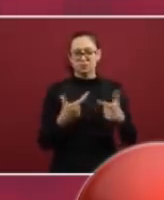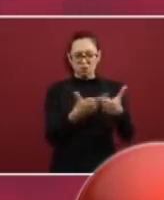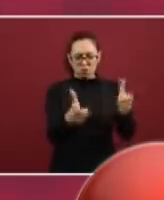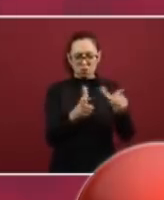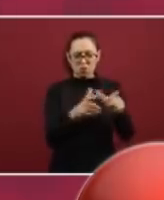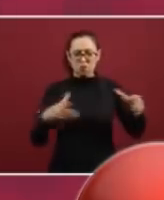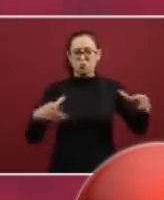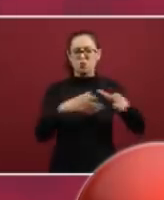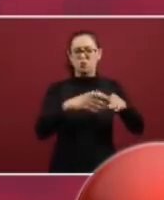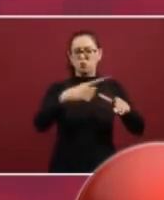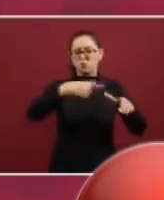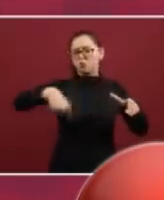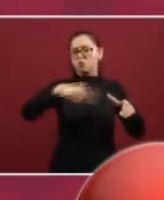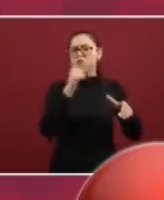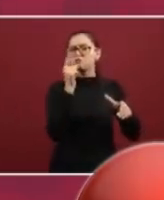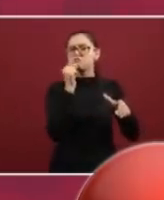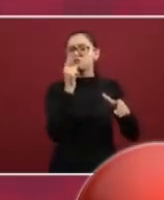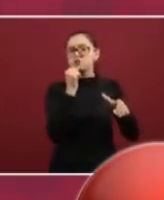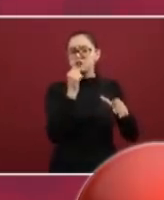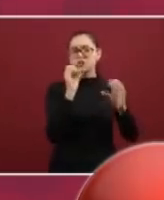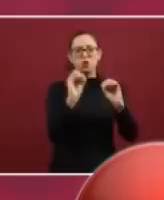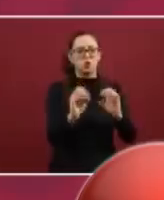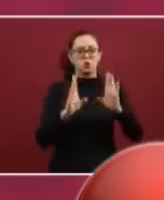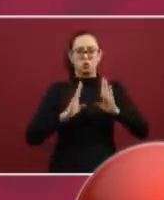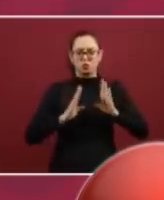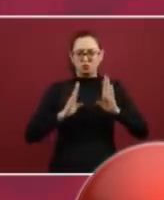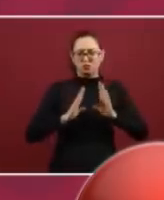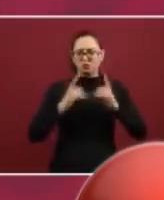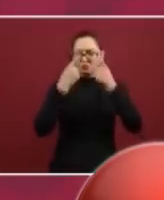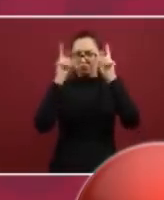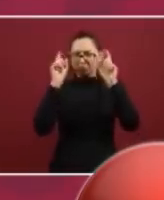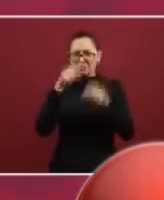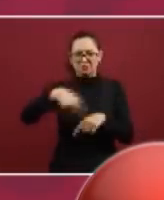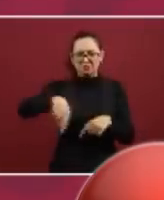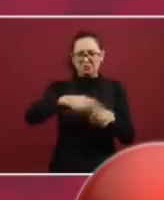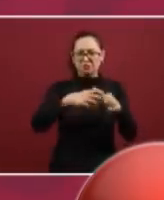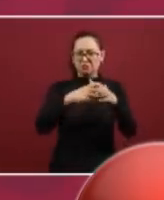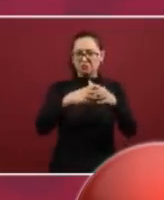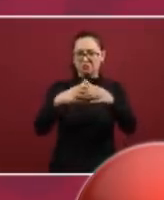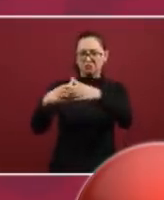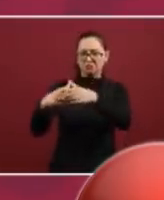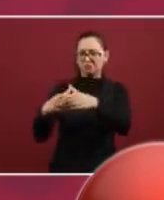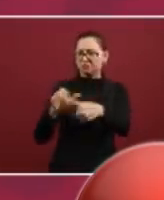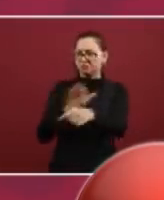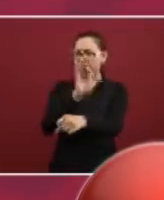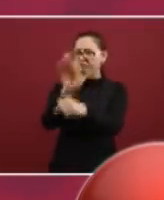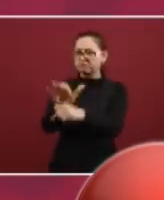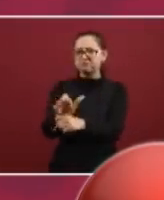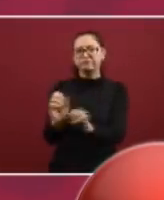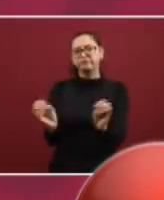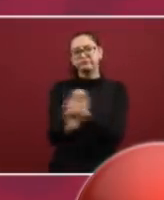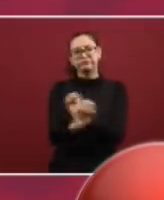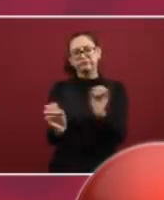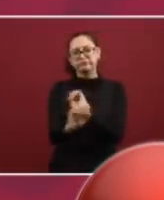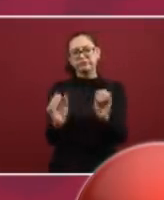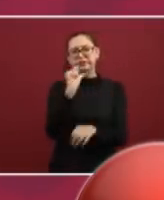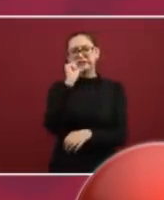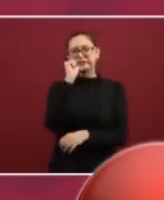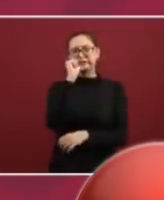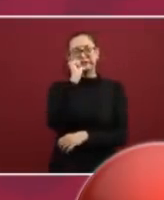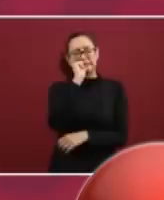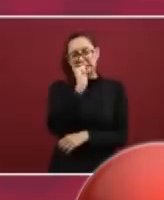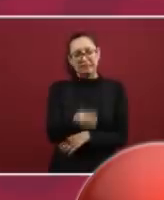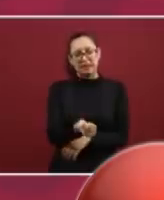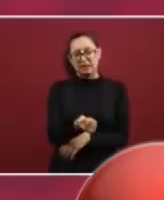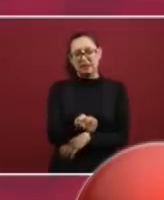policial, del Ejército, de la Marina para garantizar la seguridad pública. El papel que